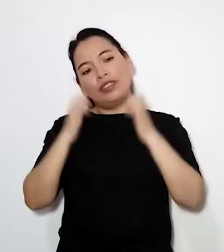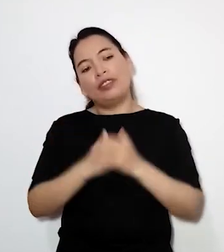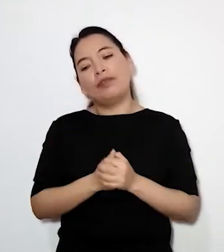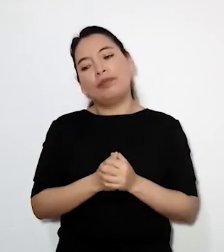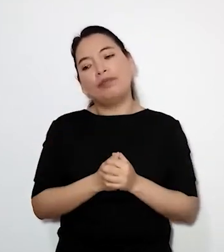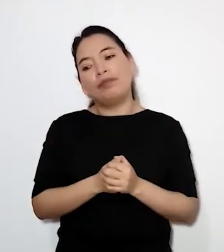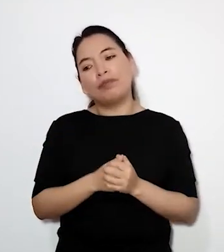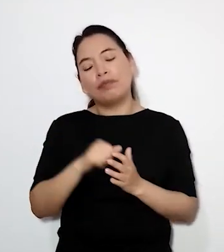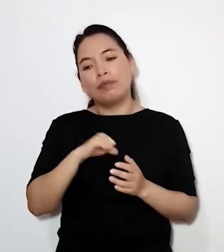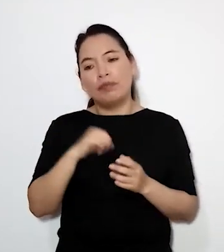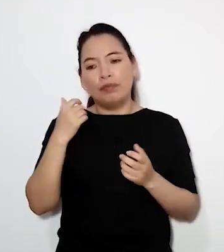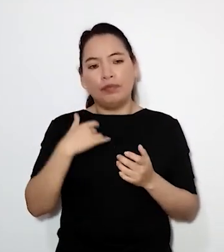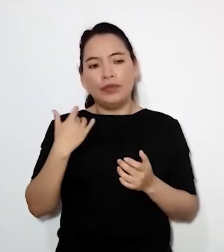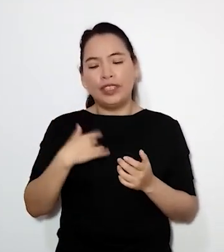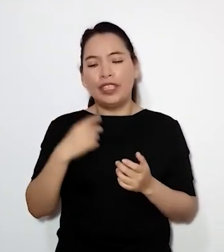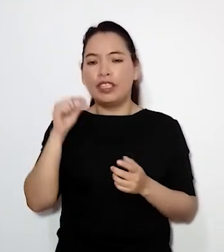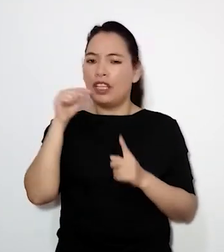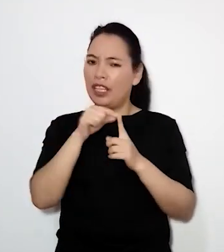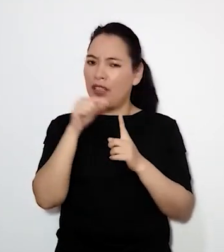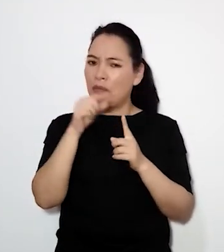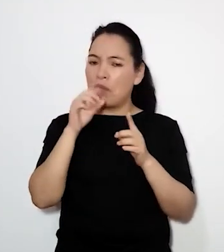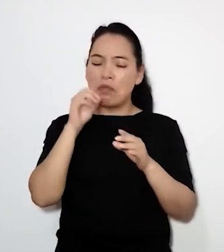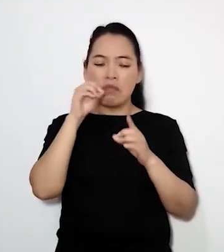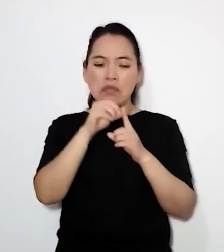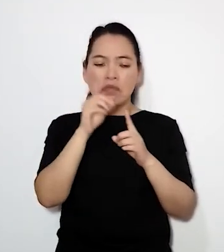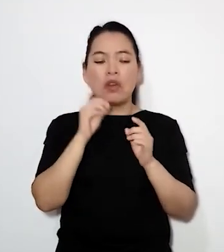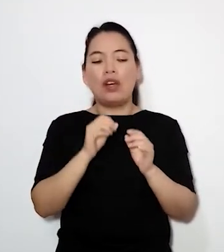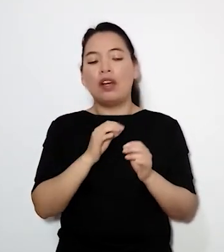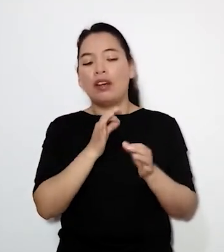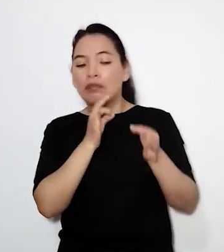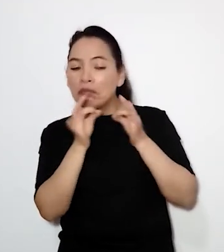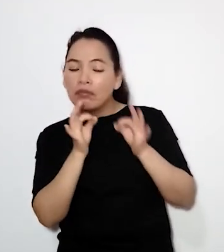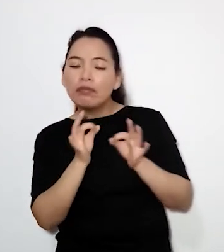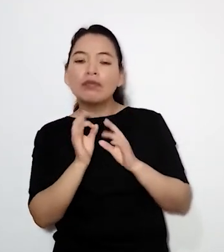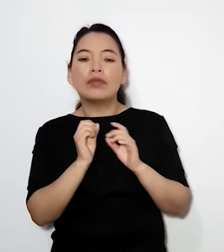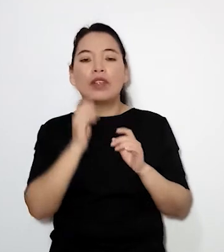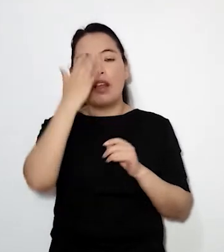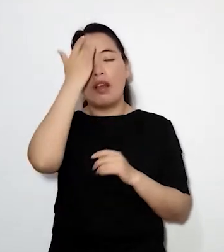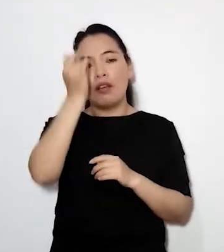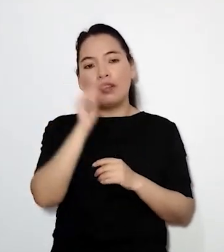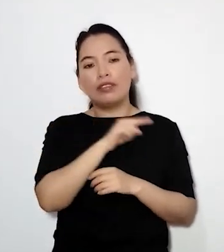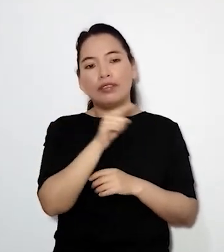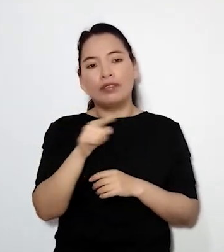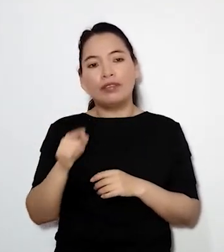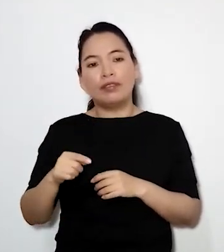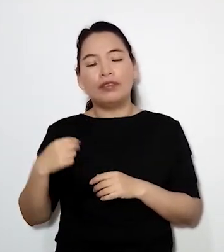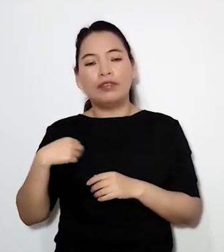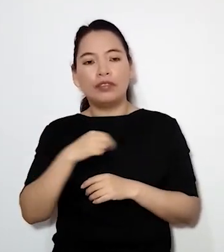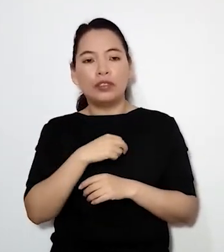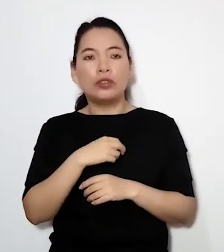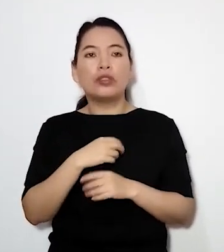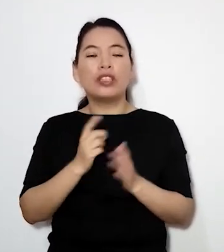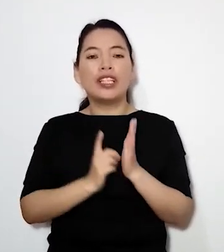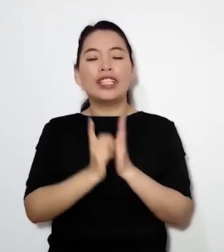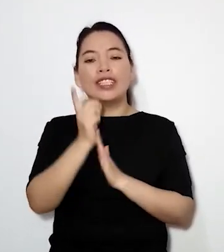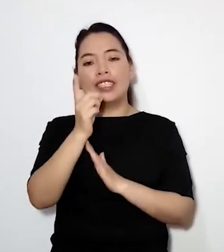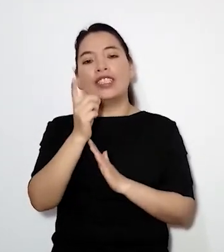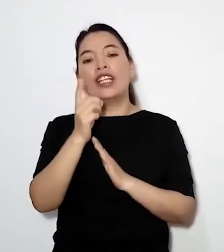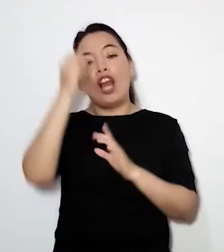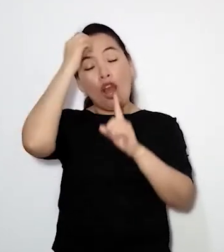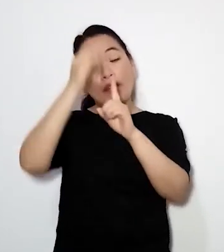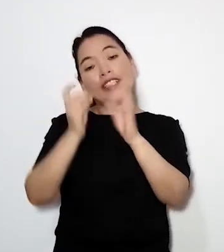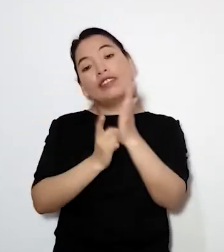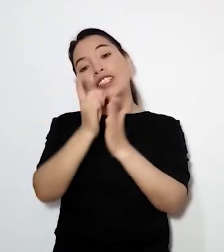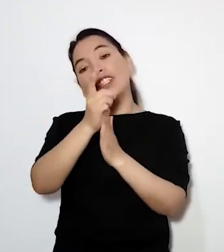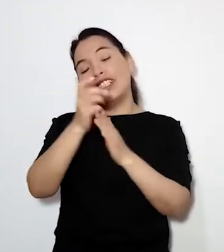apunte, toda vez que, como ustedes saben, el Objetivo de Desarrollo Sostenible 4 captura,